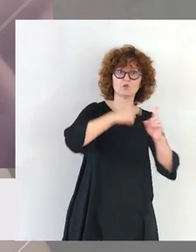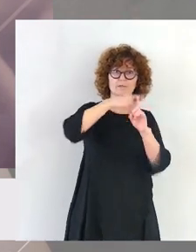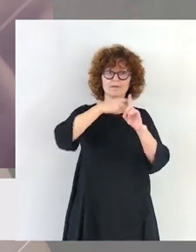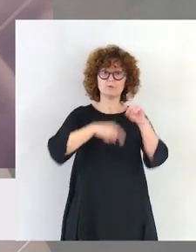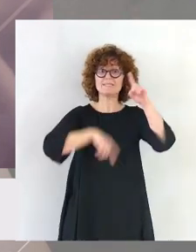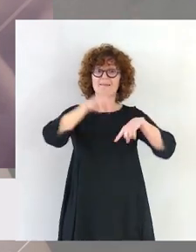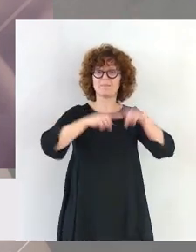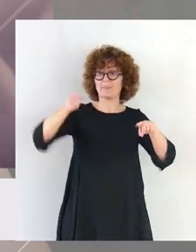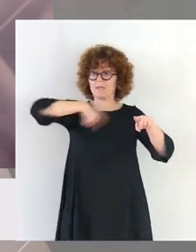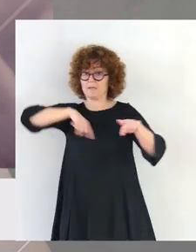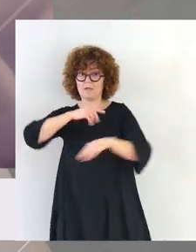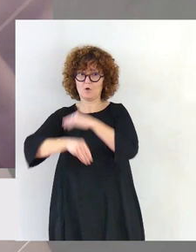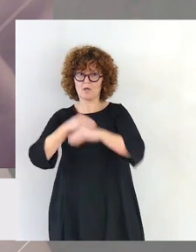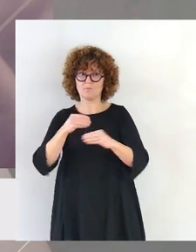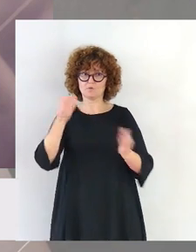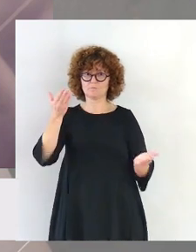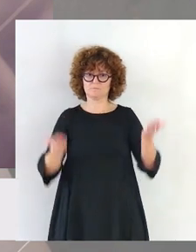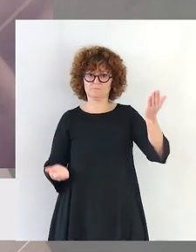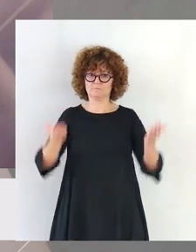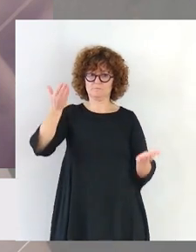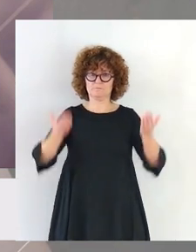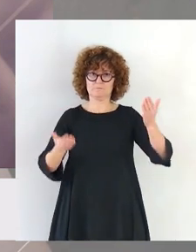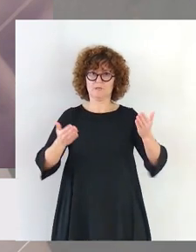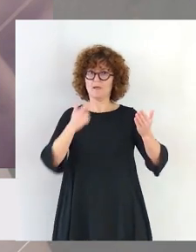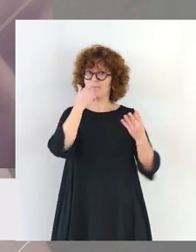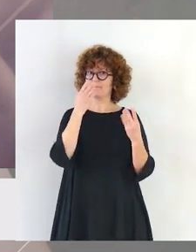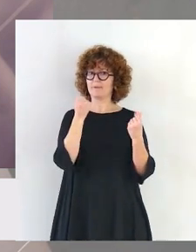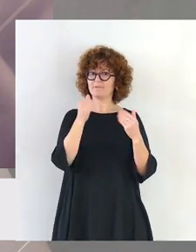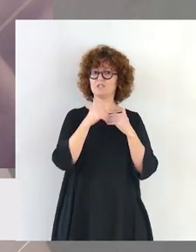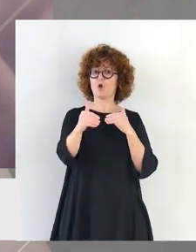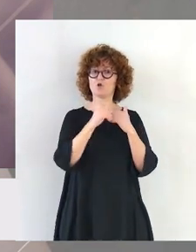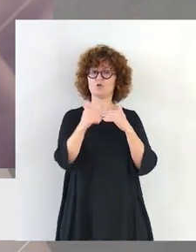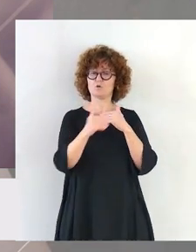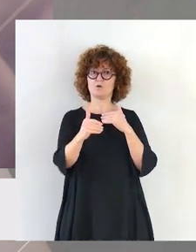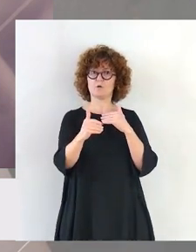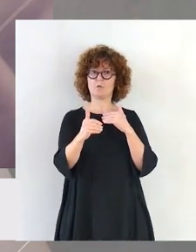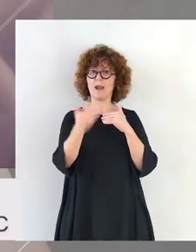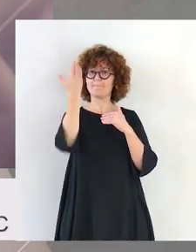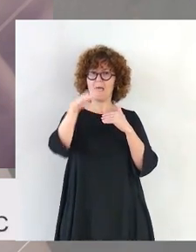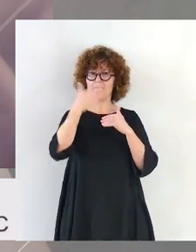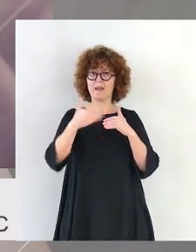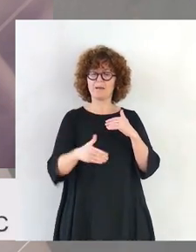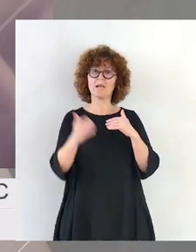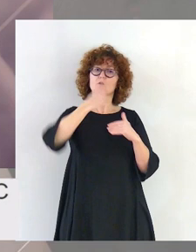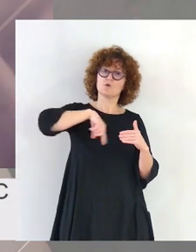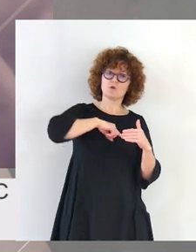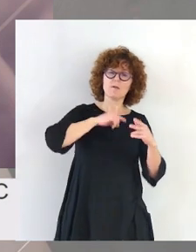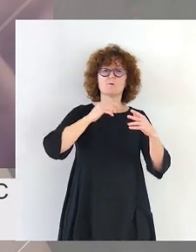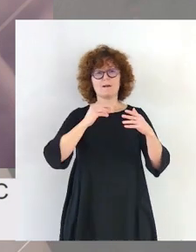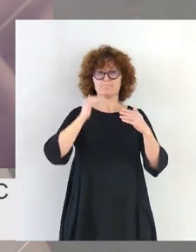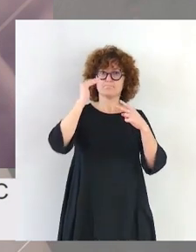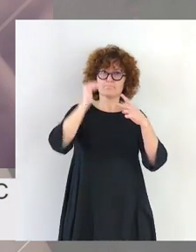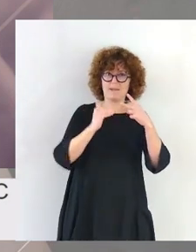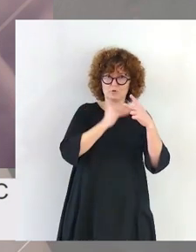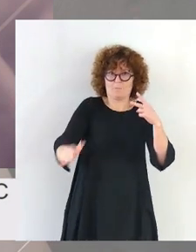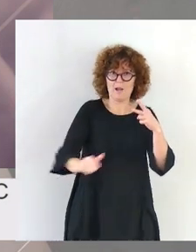hagamos pues la orquilla es abismal por lo tanto el futuro no está escrito y podemos hacer muchas cosas tú preguntabas una cuestión que yo